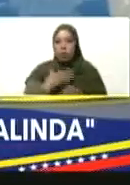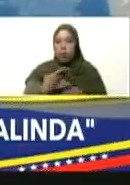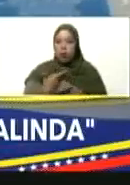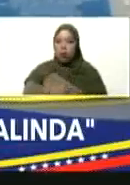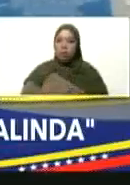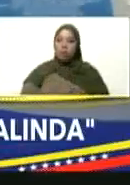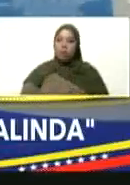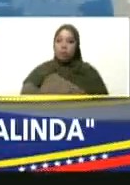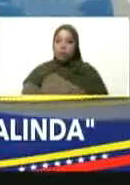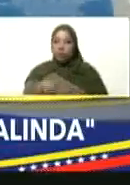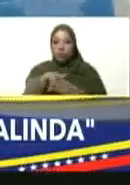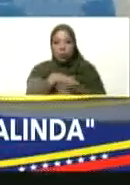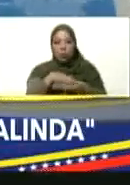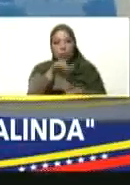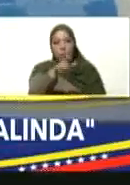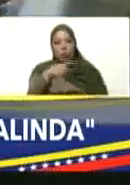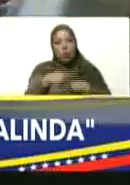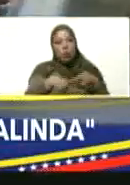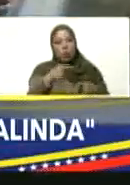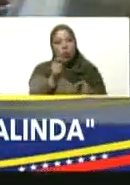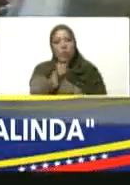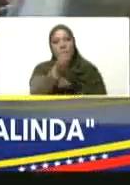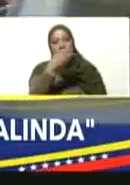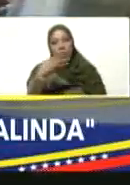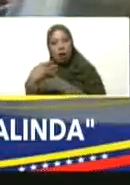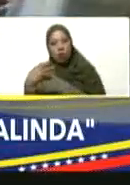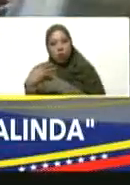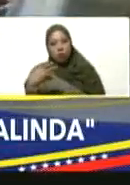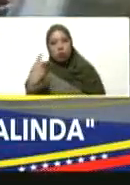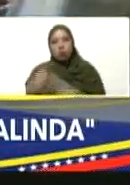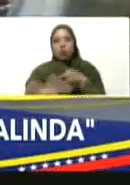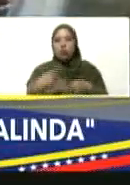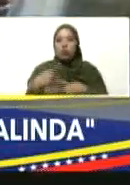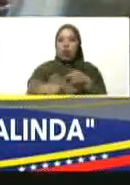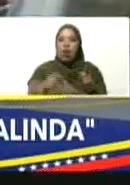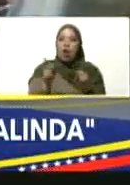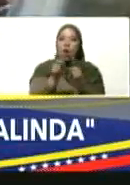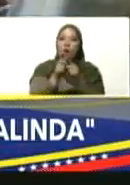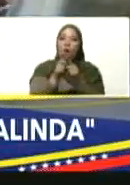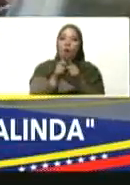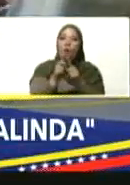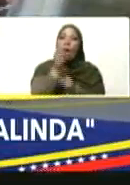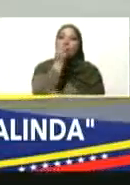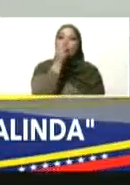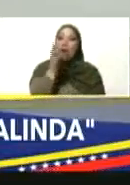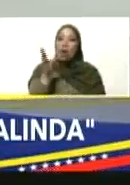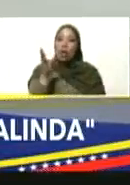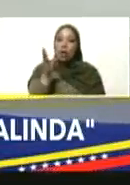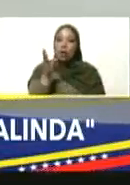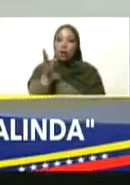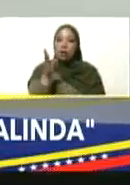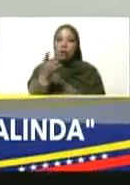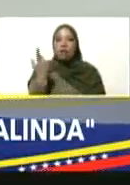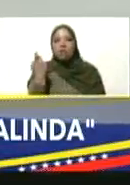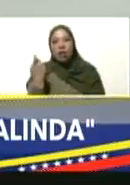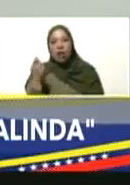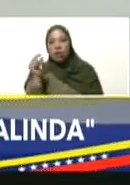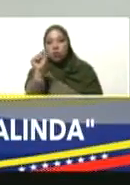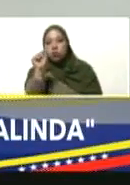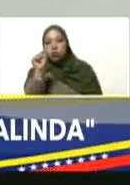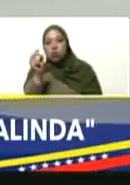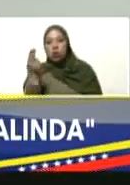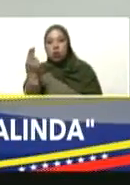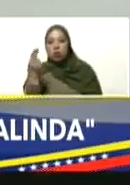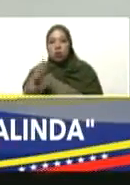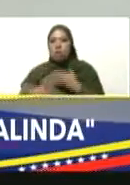Castro Sotelo. Estamos produciendo más maíz blanco, estamos produciendo más arroz, vamos a producir más sorgo, vamos a producir y